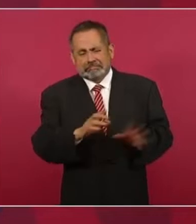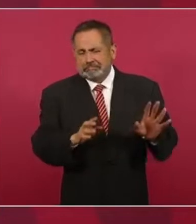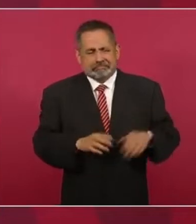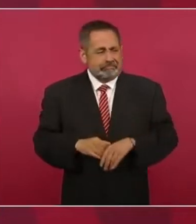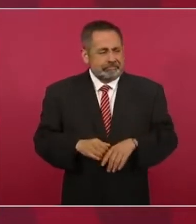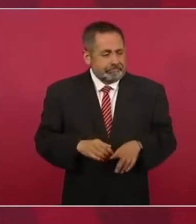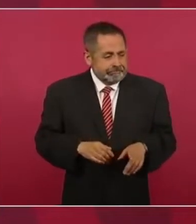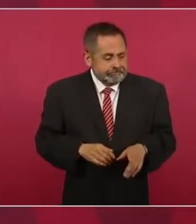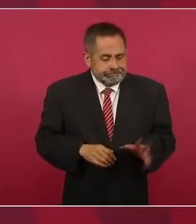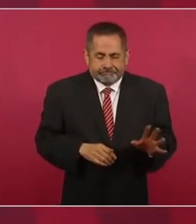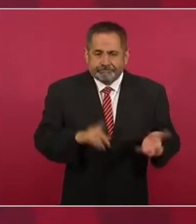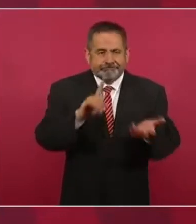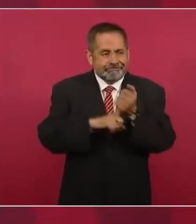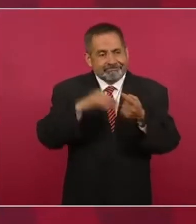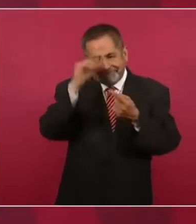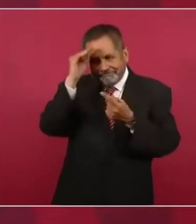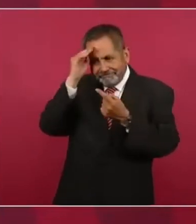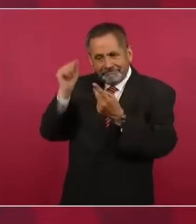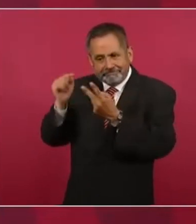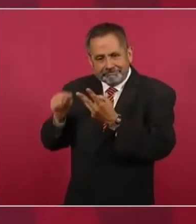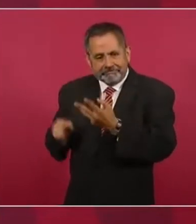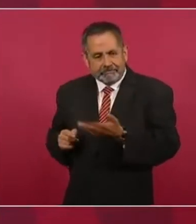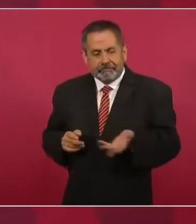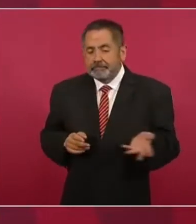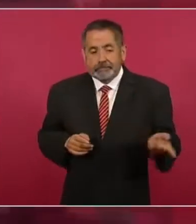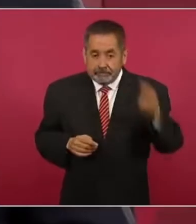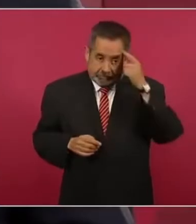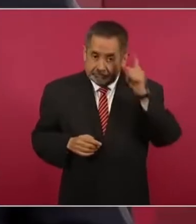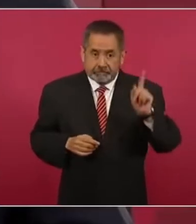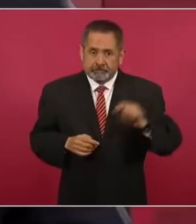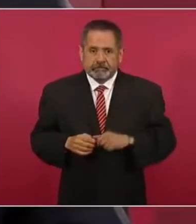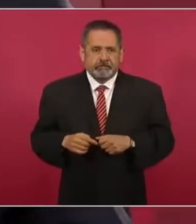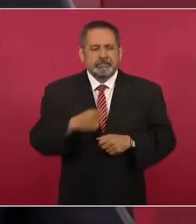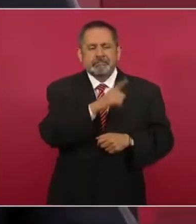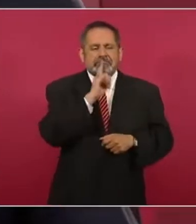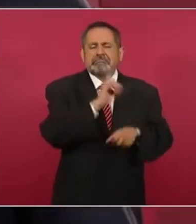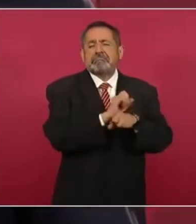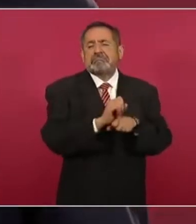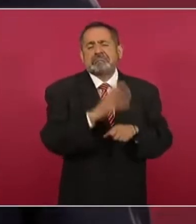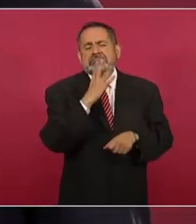sin tomar en consideración otros factores, porque así son muy elementales.